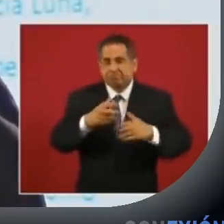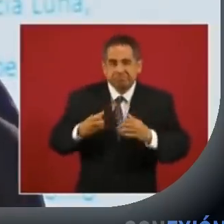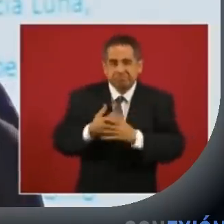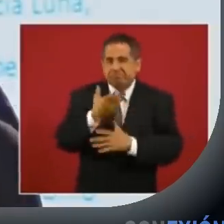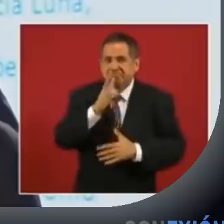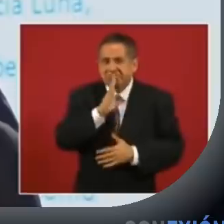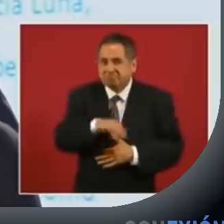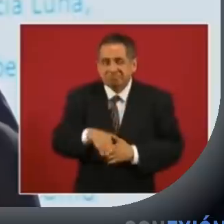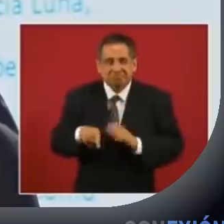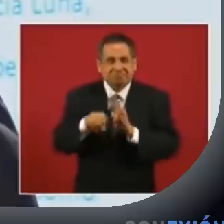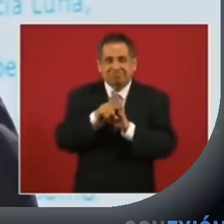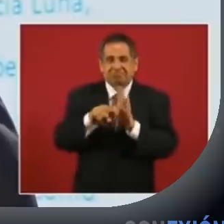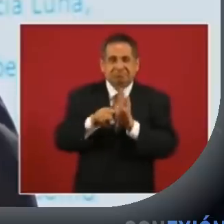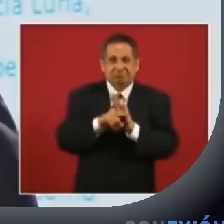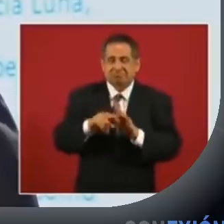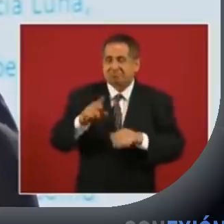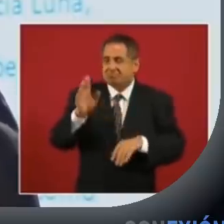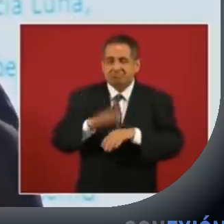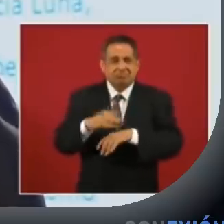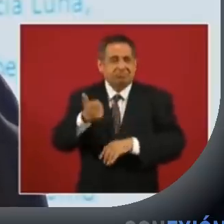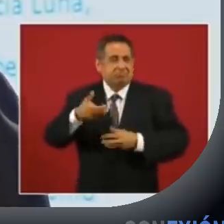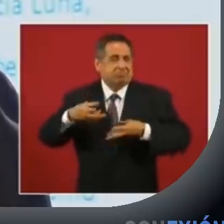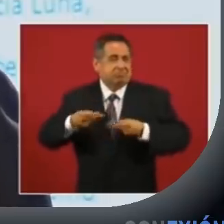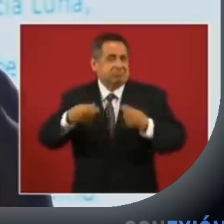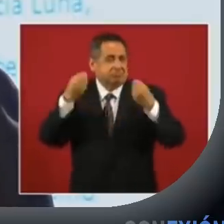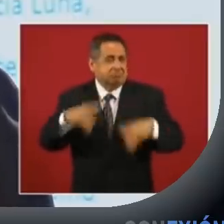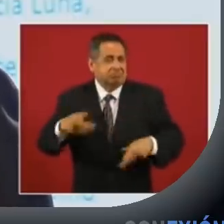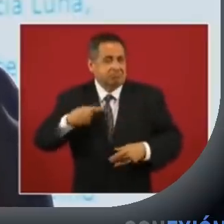terriblemente costosa para méxico